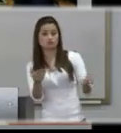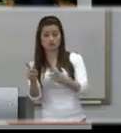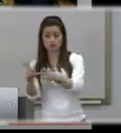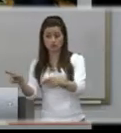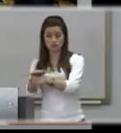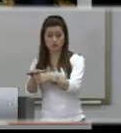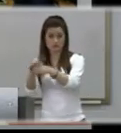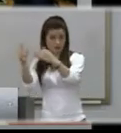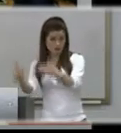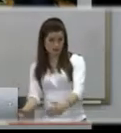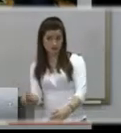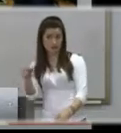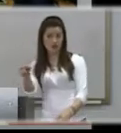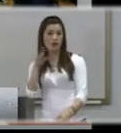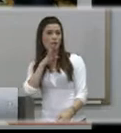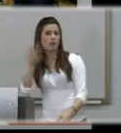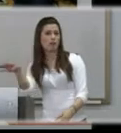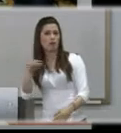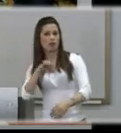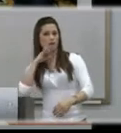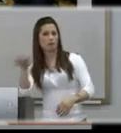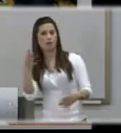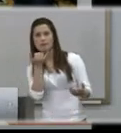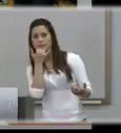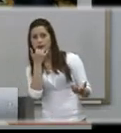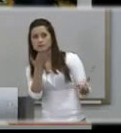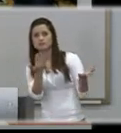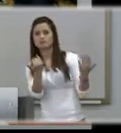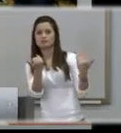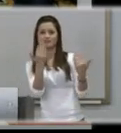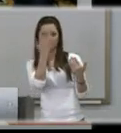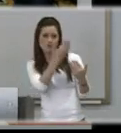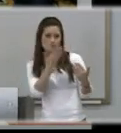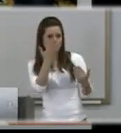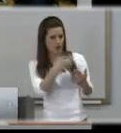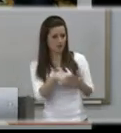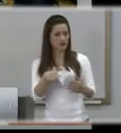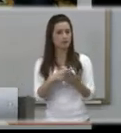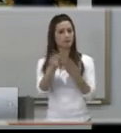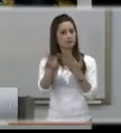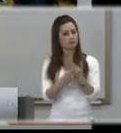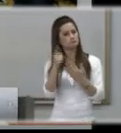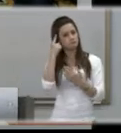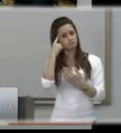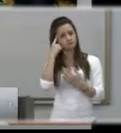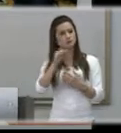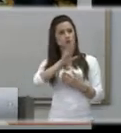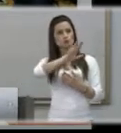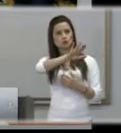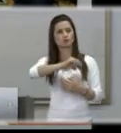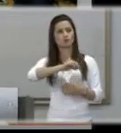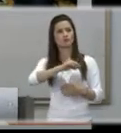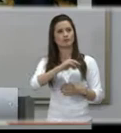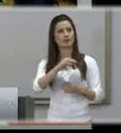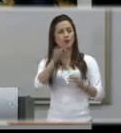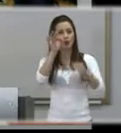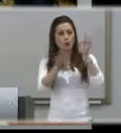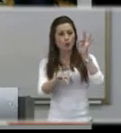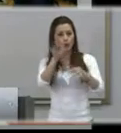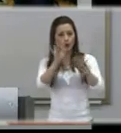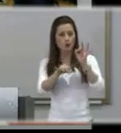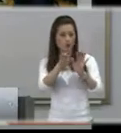discapacidad. Este proyecto, que lo que miró fue cómo el régimen de capacidad jurídica impacta el ejercicio de los